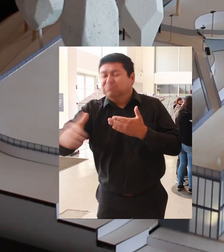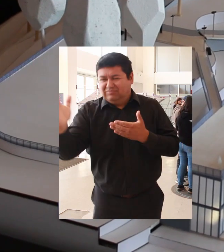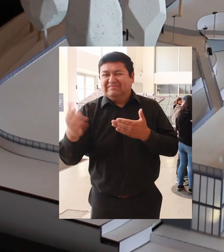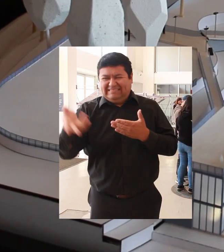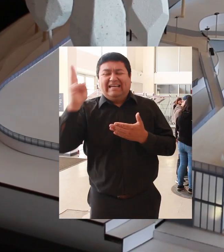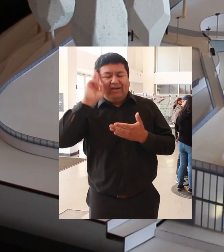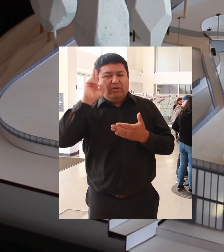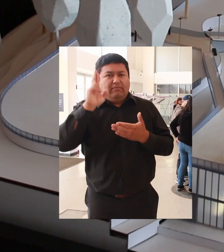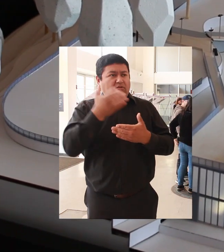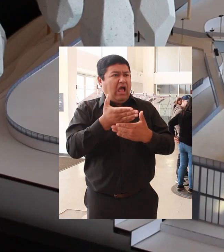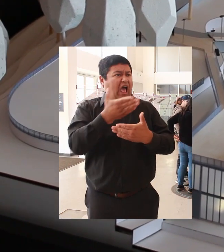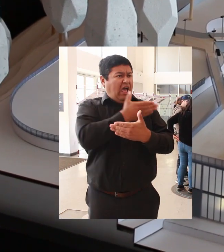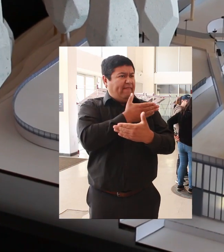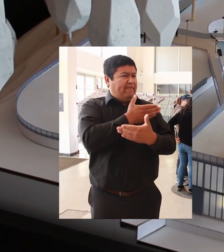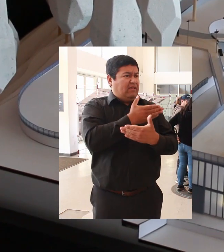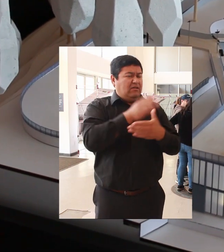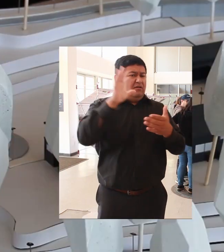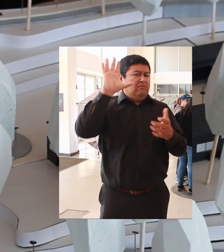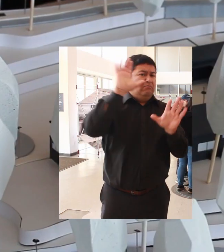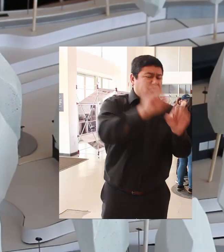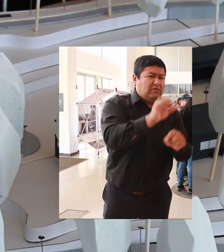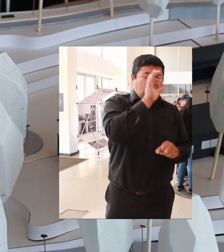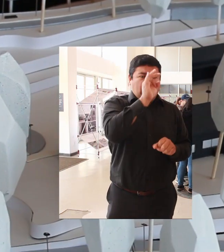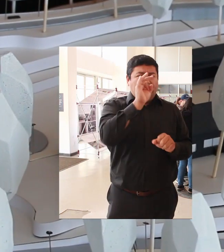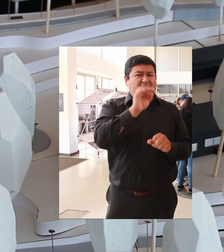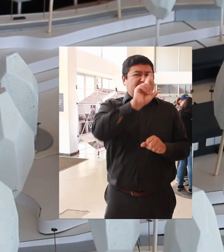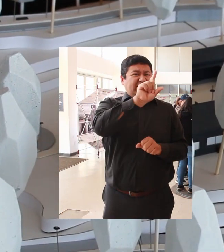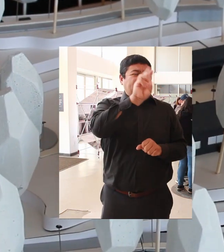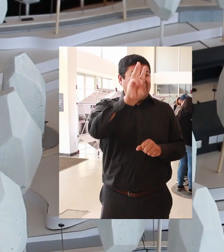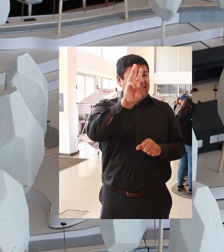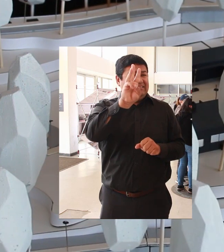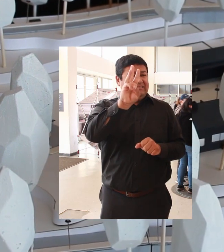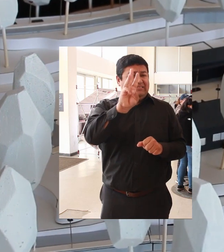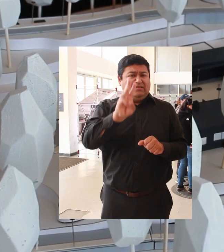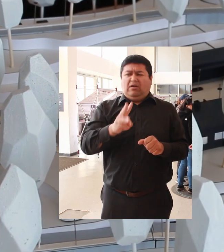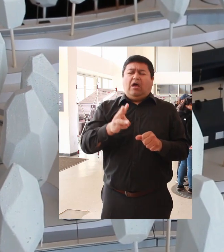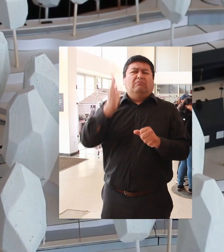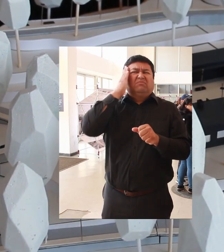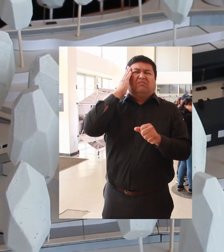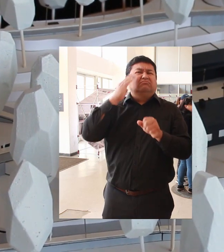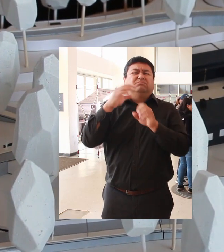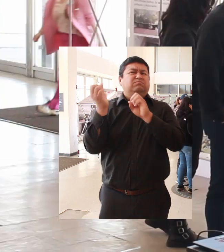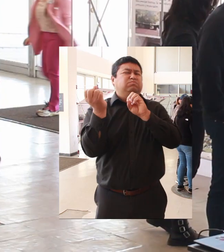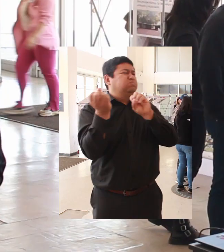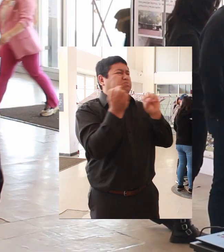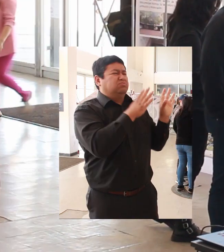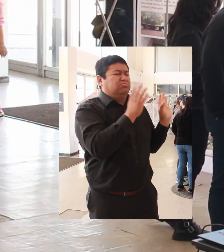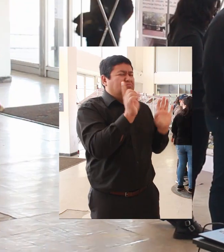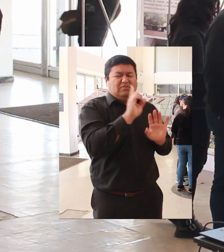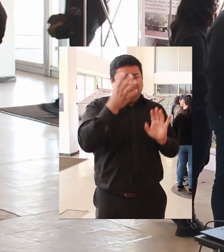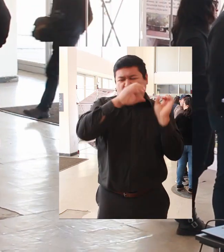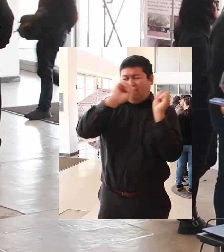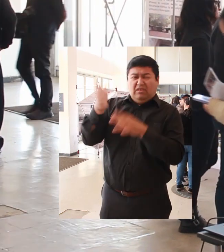dictadura posterior del golpe del 73 sea una memoria olvidada, ¿ya? O una memoria recreada con